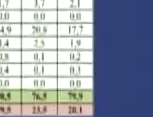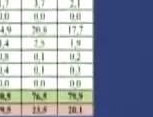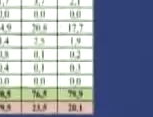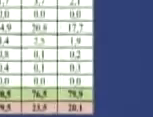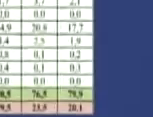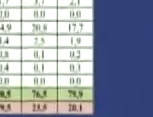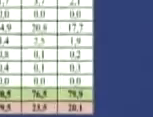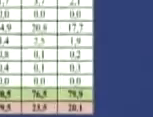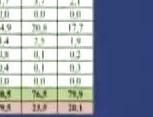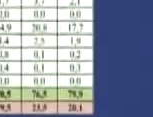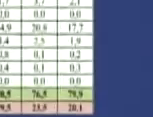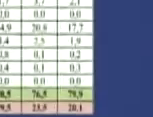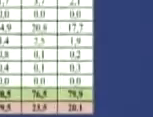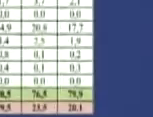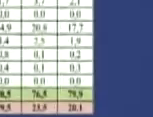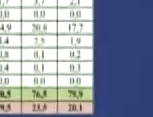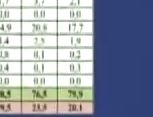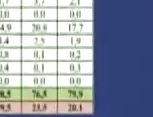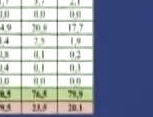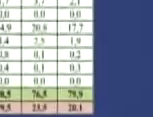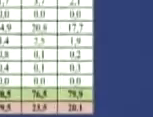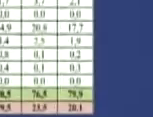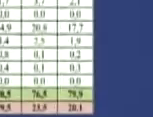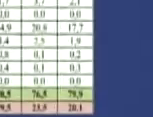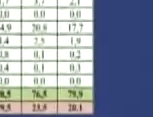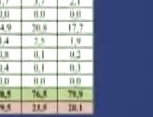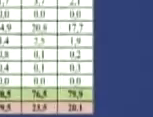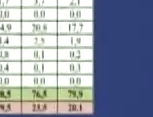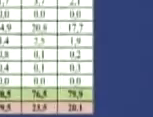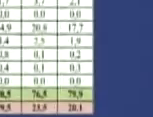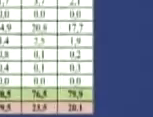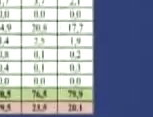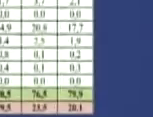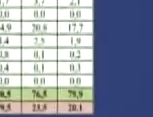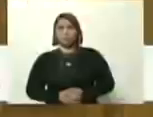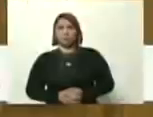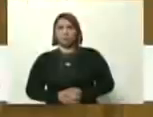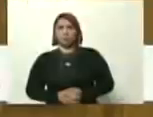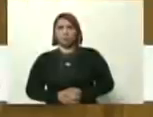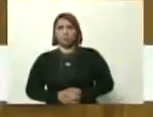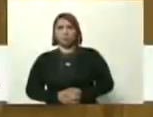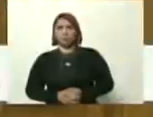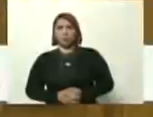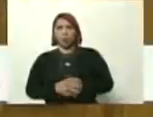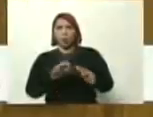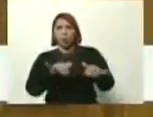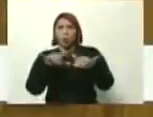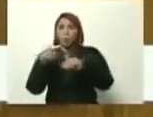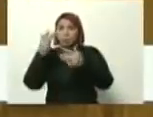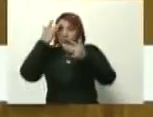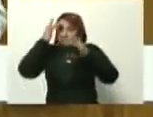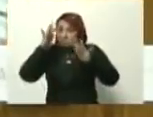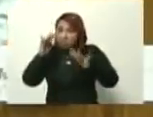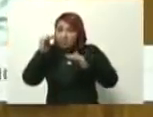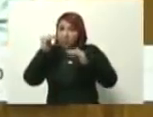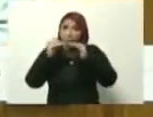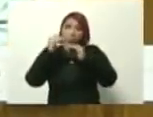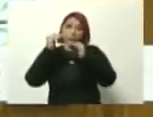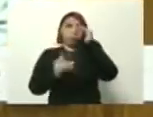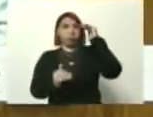promovieron, articulan el bloqueo genocida, los mismos que pretenden la